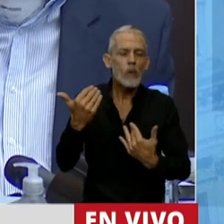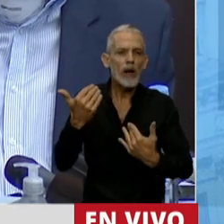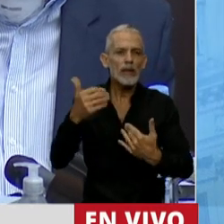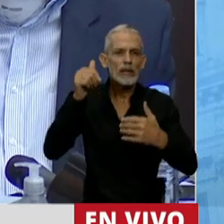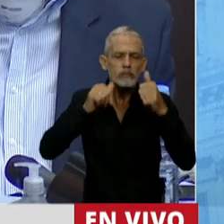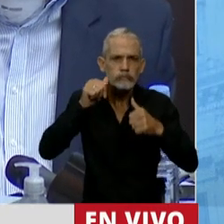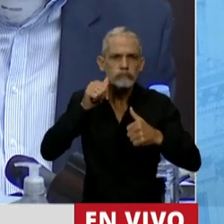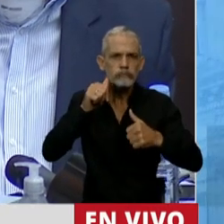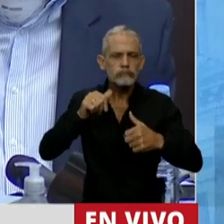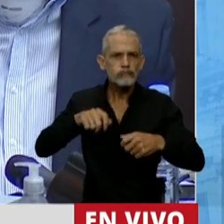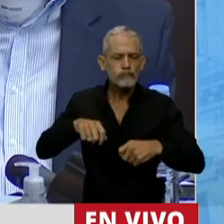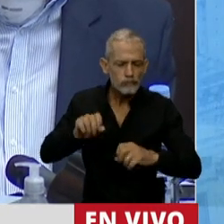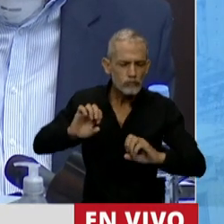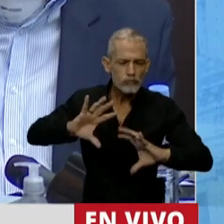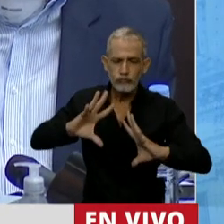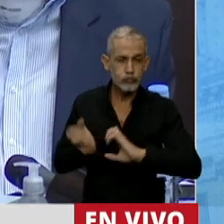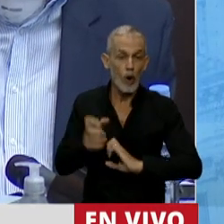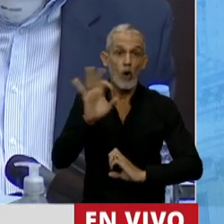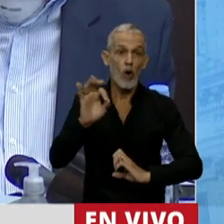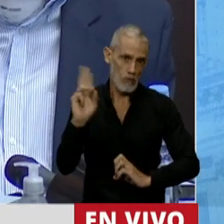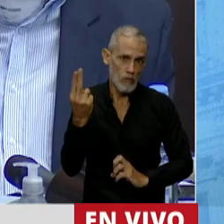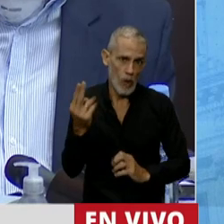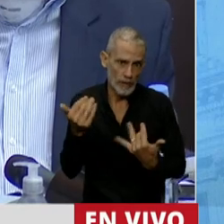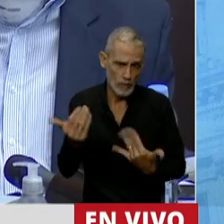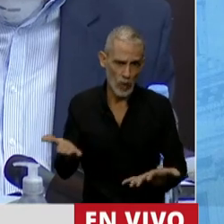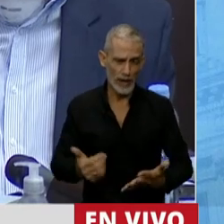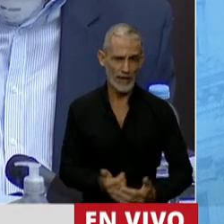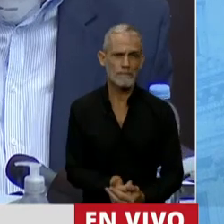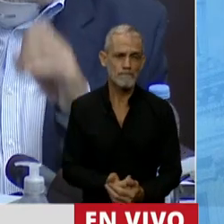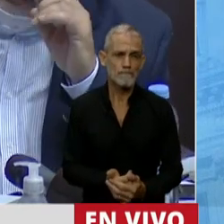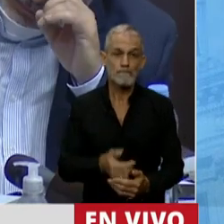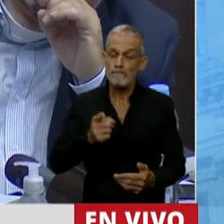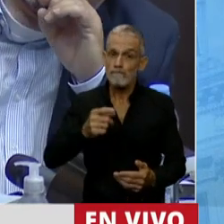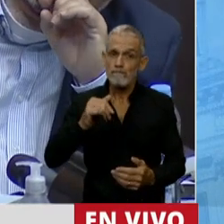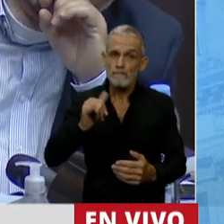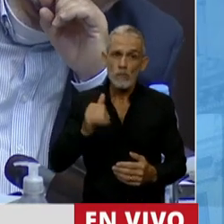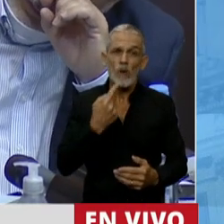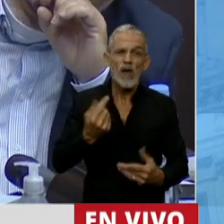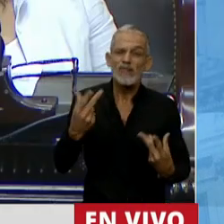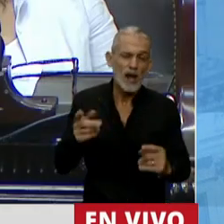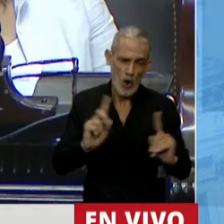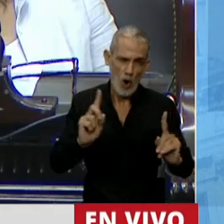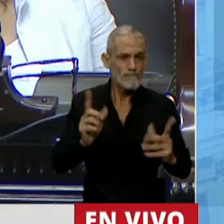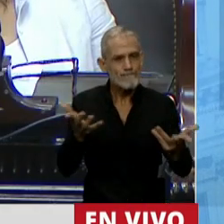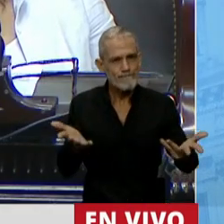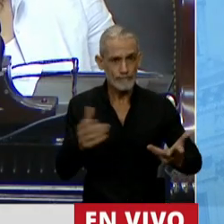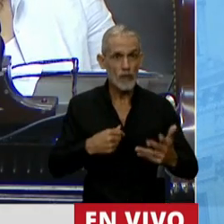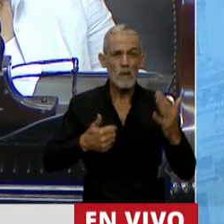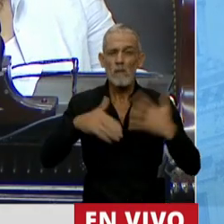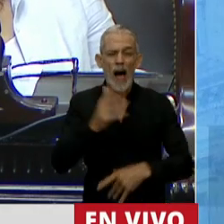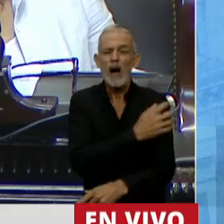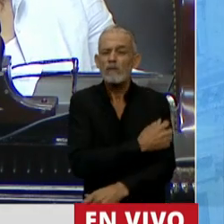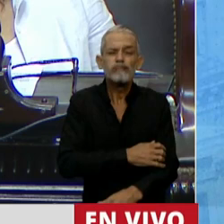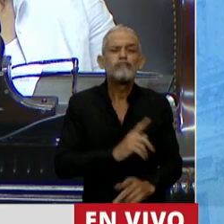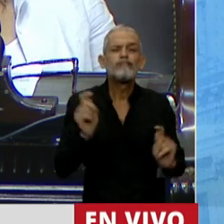secuelas graves o, peor aún, terminar con su muerte. Y es innegable, las más desprotegidas son